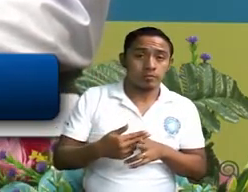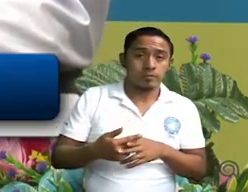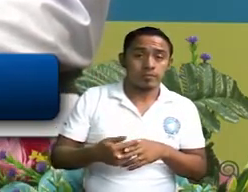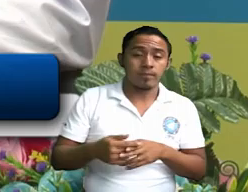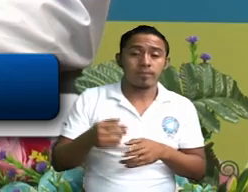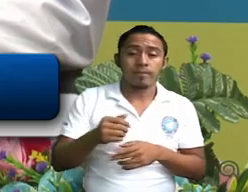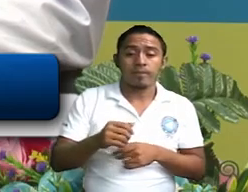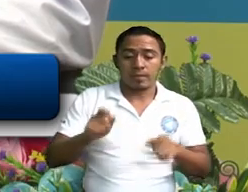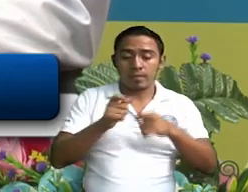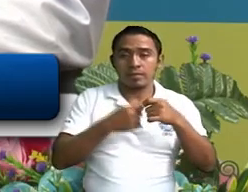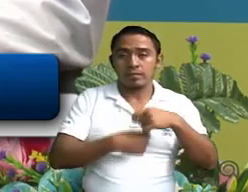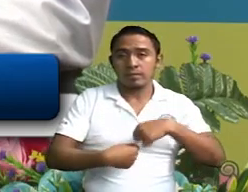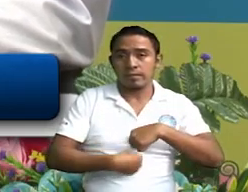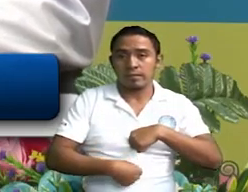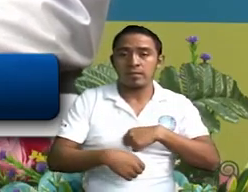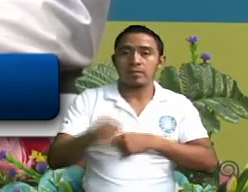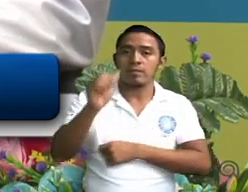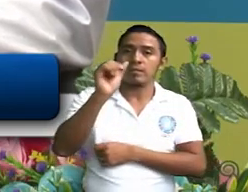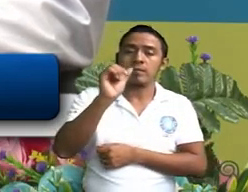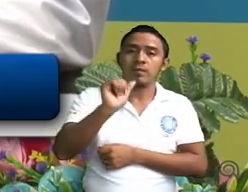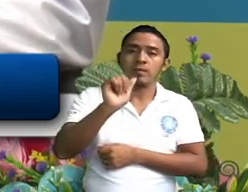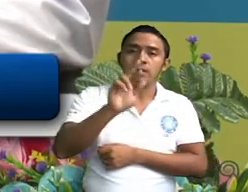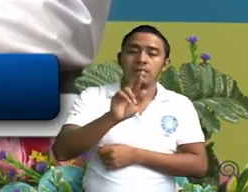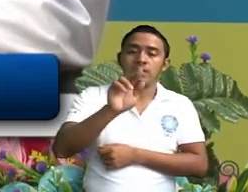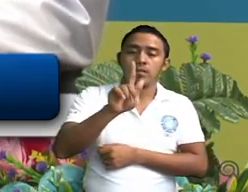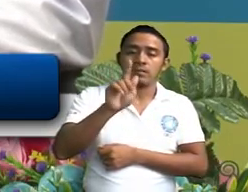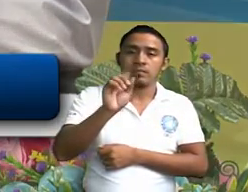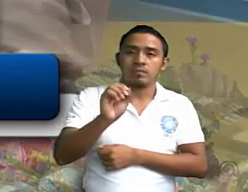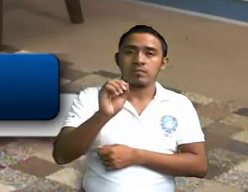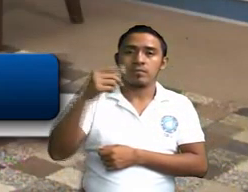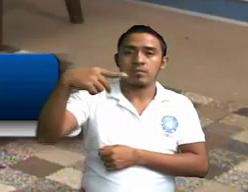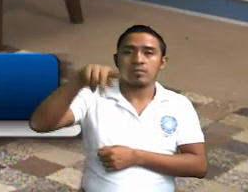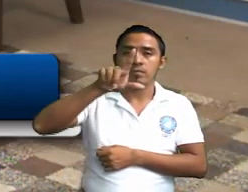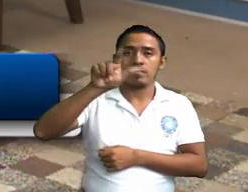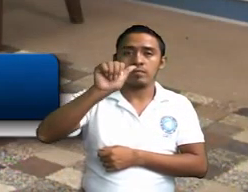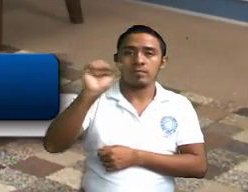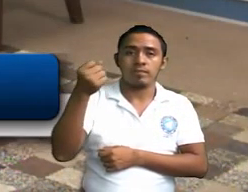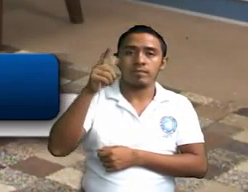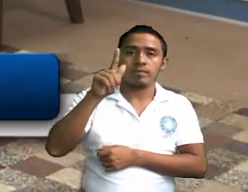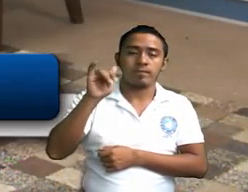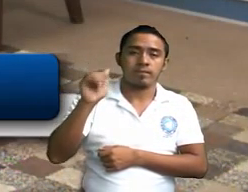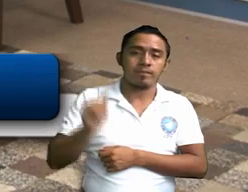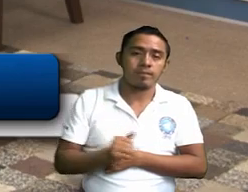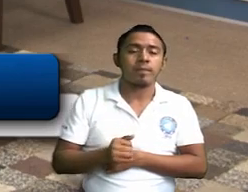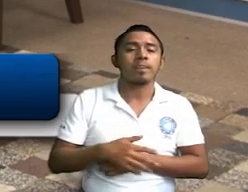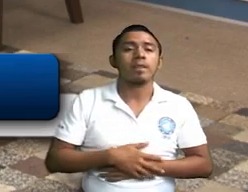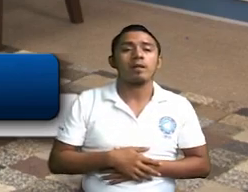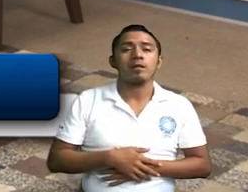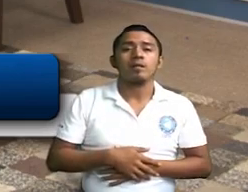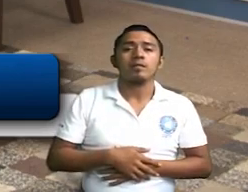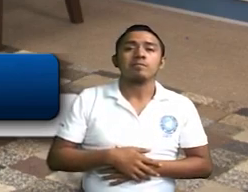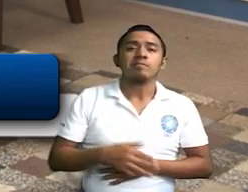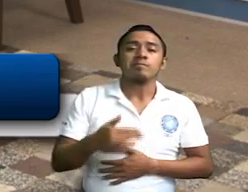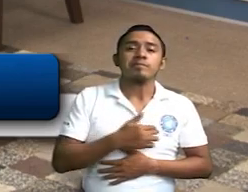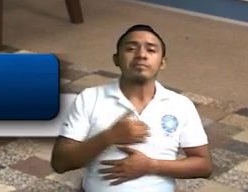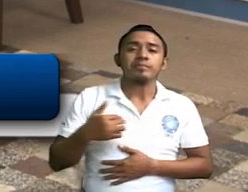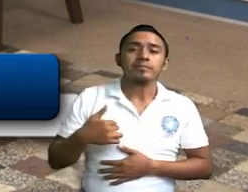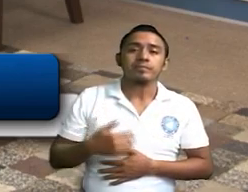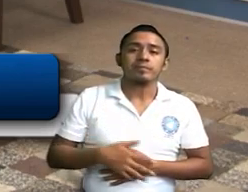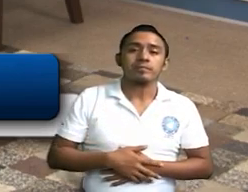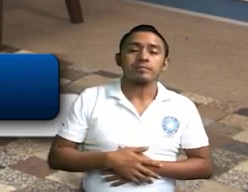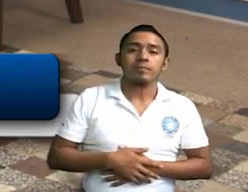cirugía, no la hago yo, pero porque eso es otro campo más, una subespecialización de la ortopedia. La realiza el